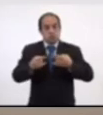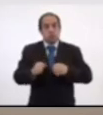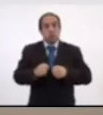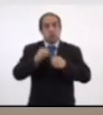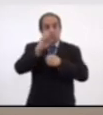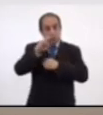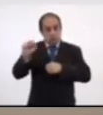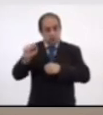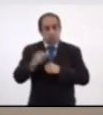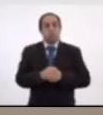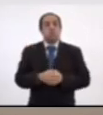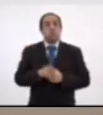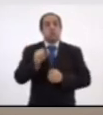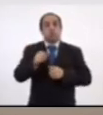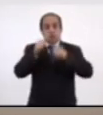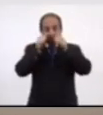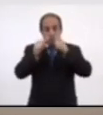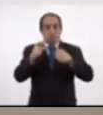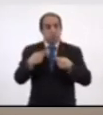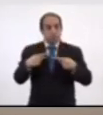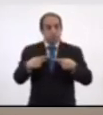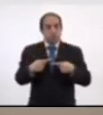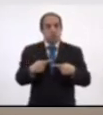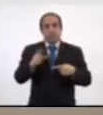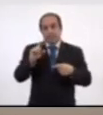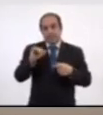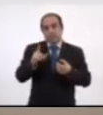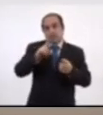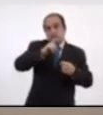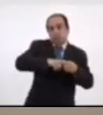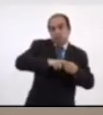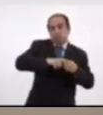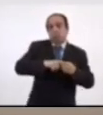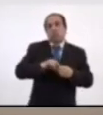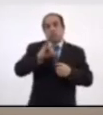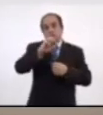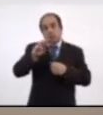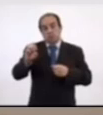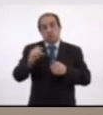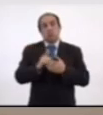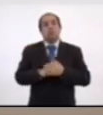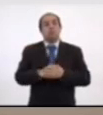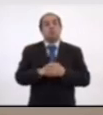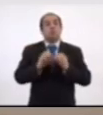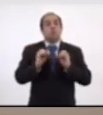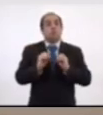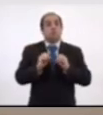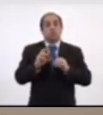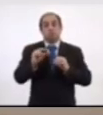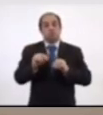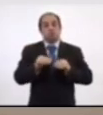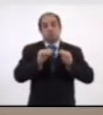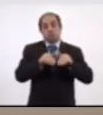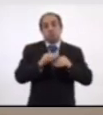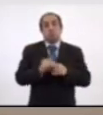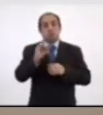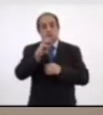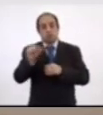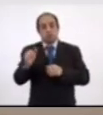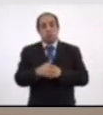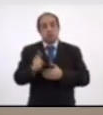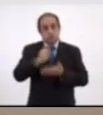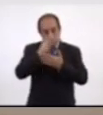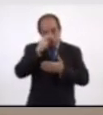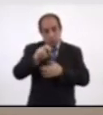IMSS atendió a derechohabientes y no derechohabientes, es lo mismo que pasaba con la ciudad, que se atendía a ciudadanos de la Ciudad de México y